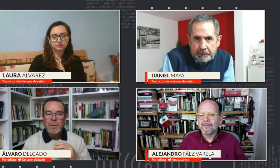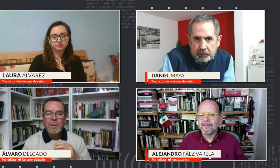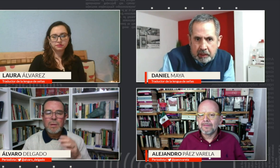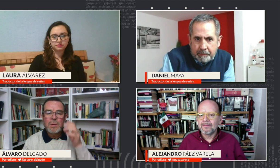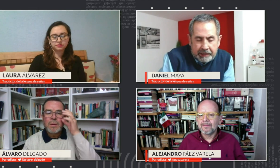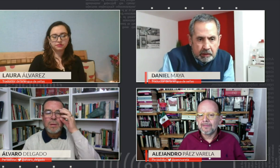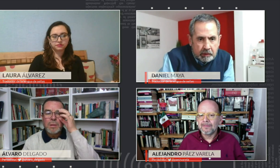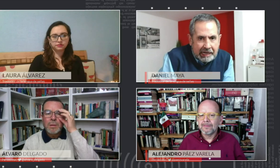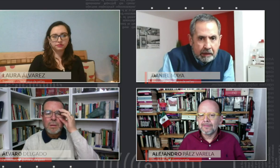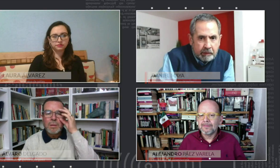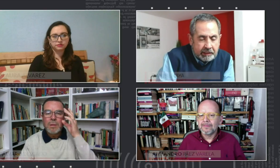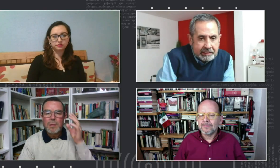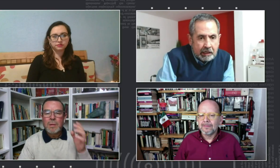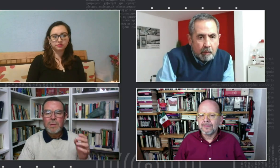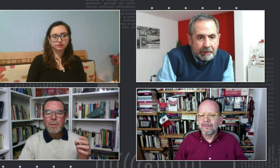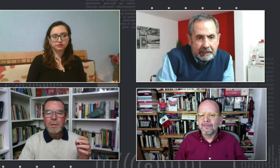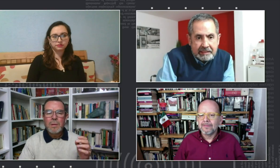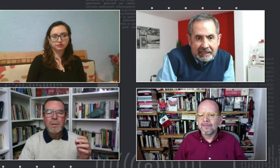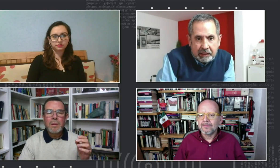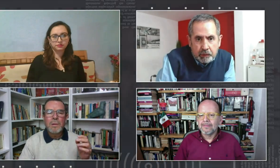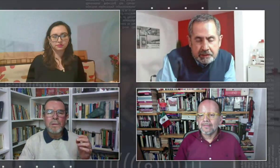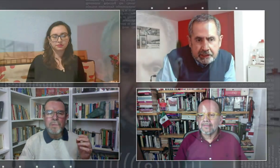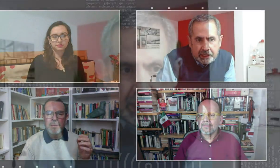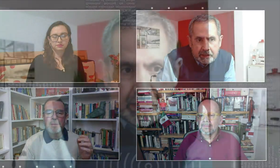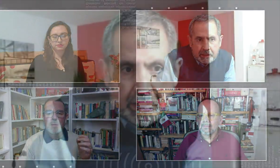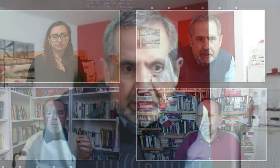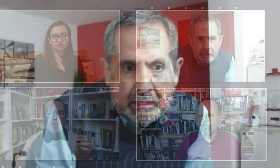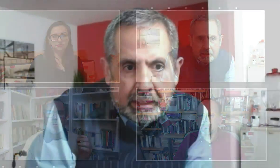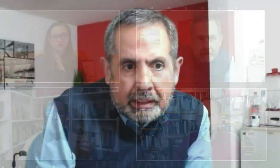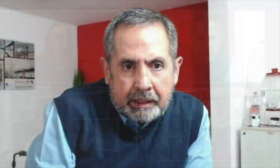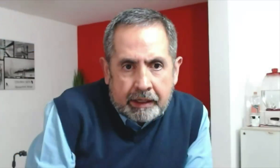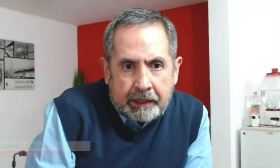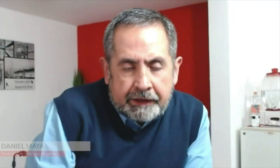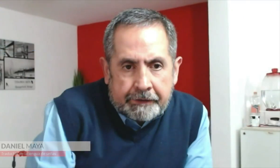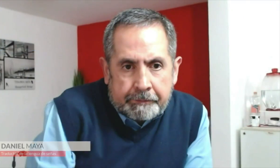vez que una persona aprende una lengua y tiene esa competencia lingüística,